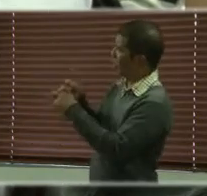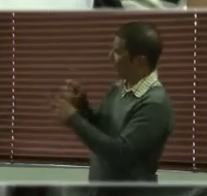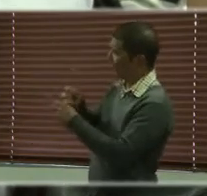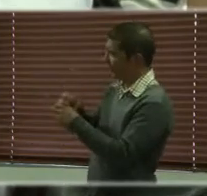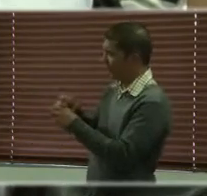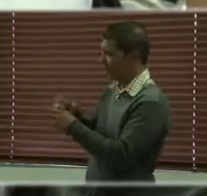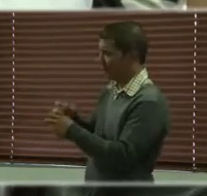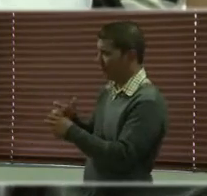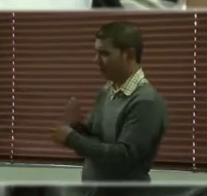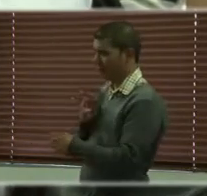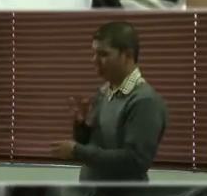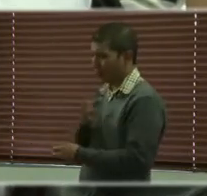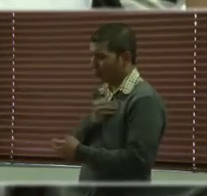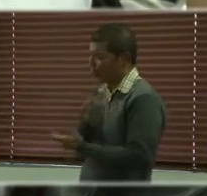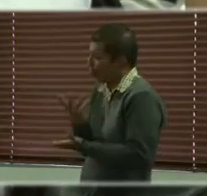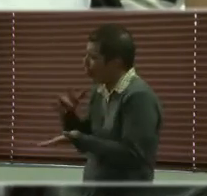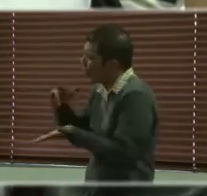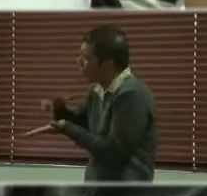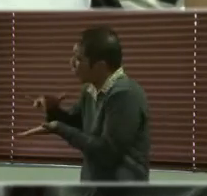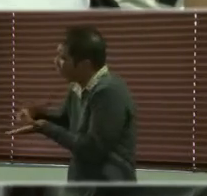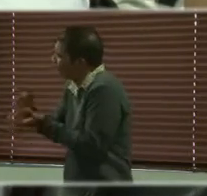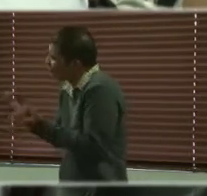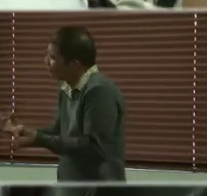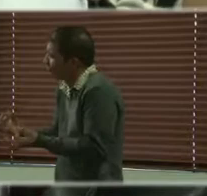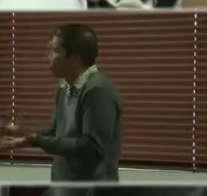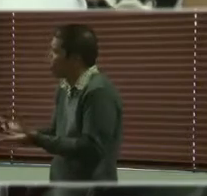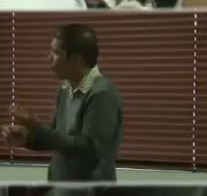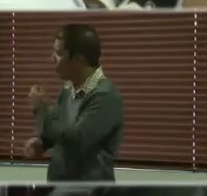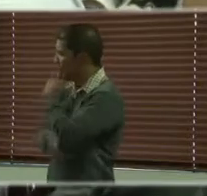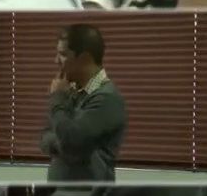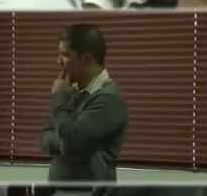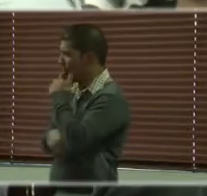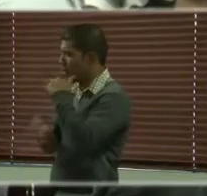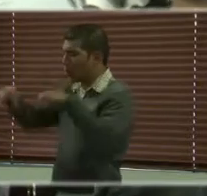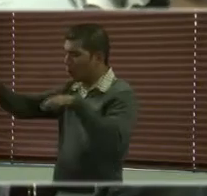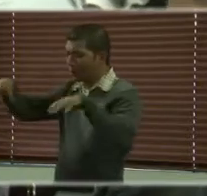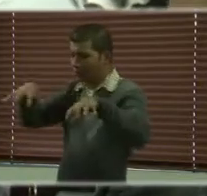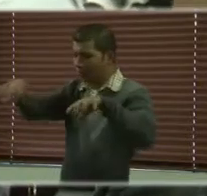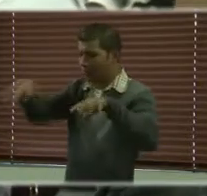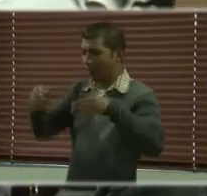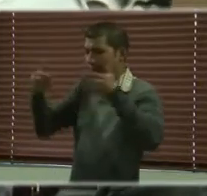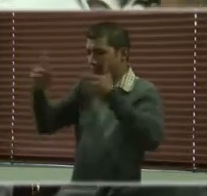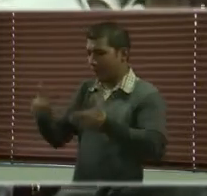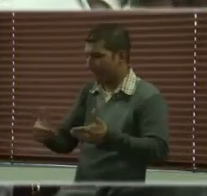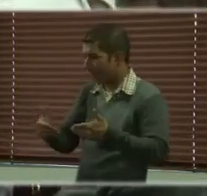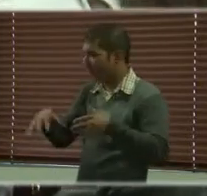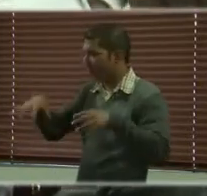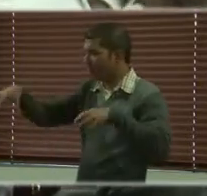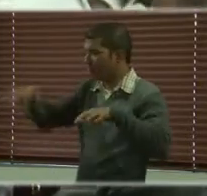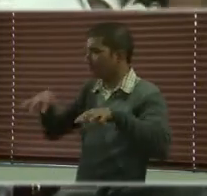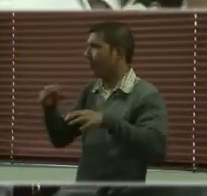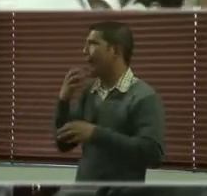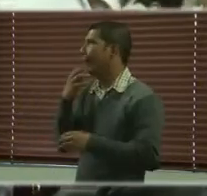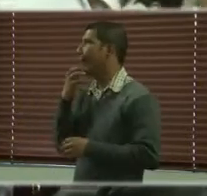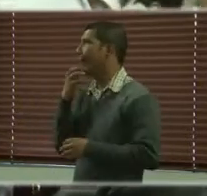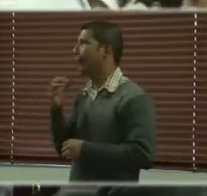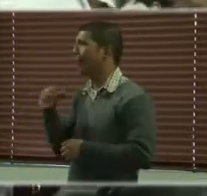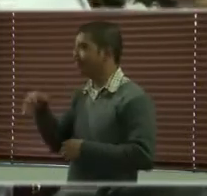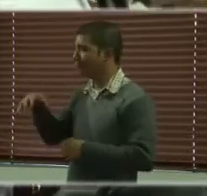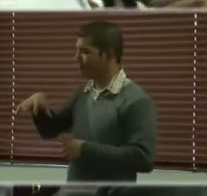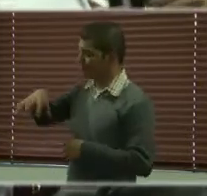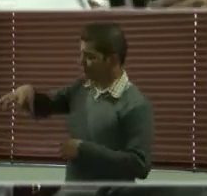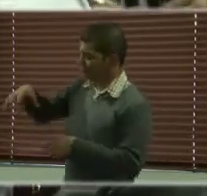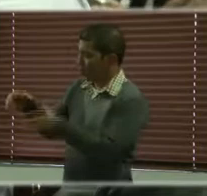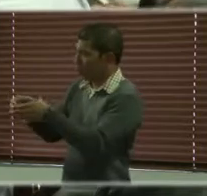participación o qué garantiza la participación de todos los sectores de discapacidad hablemos de discapacidad intelectual por ejemplo cierto